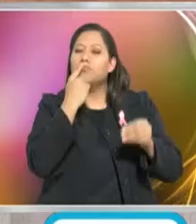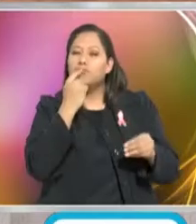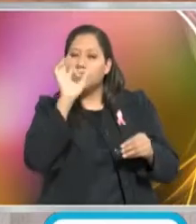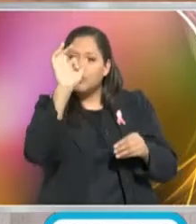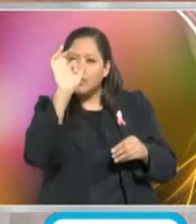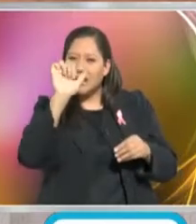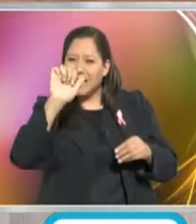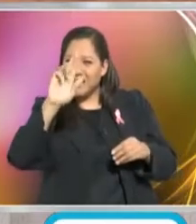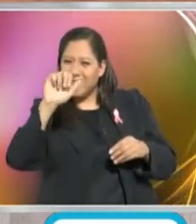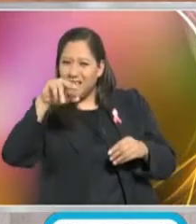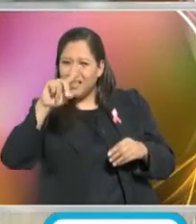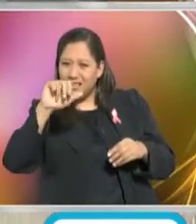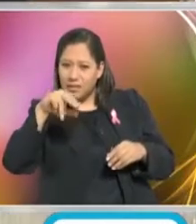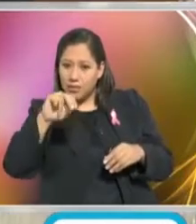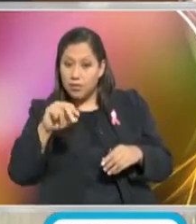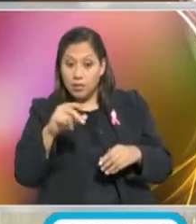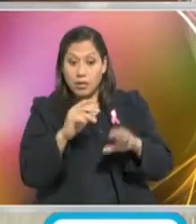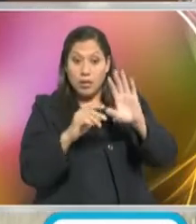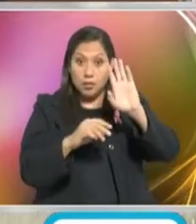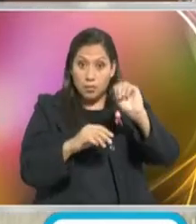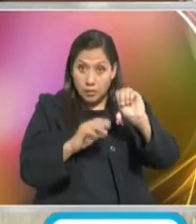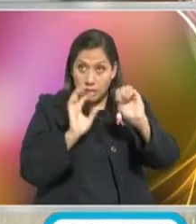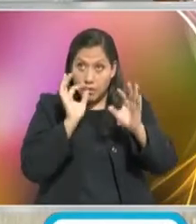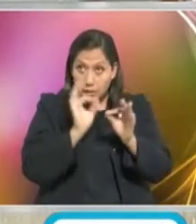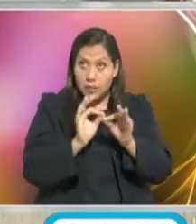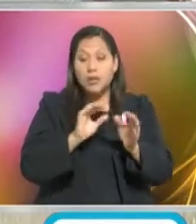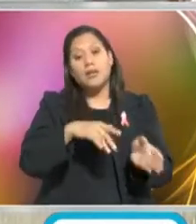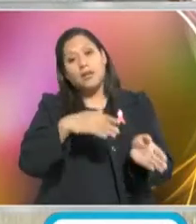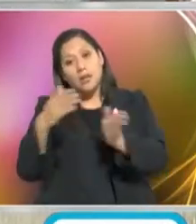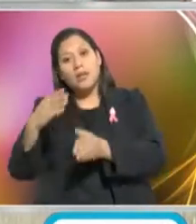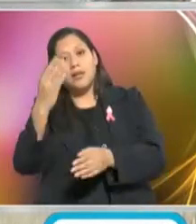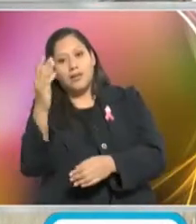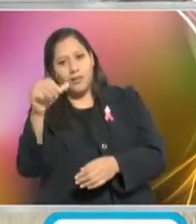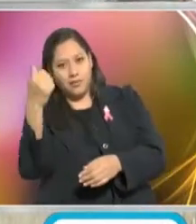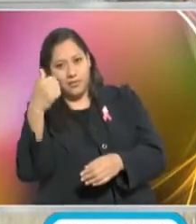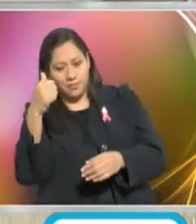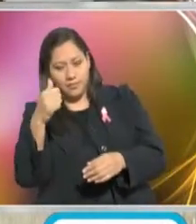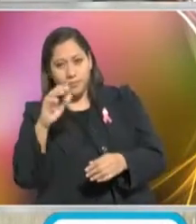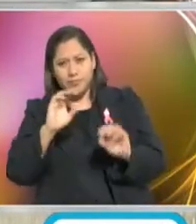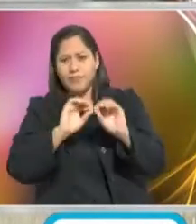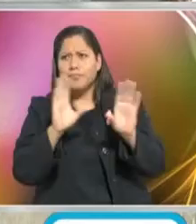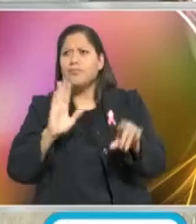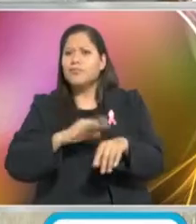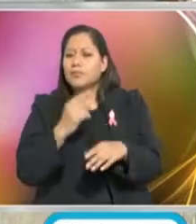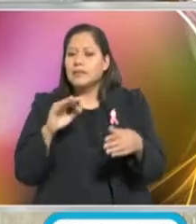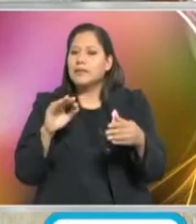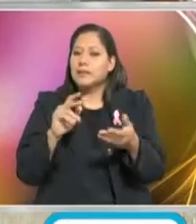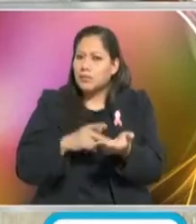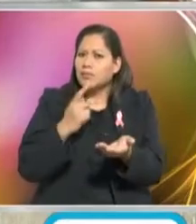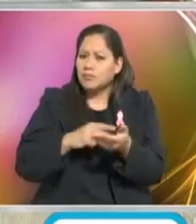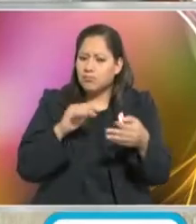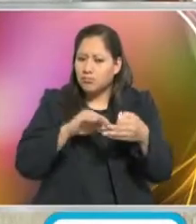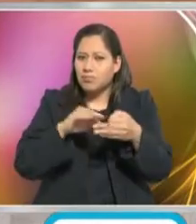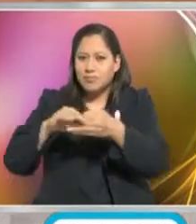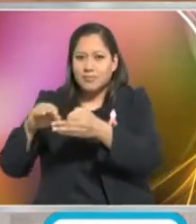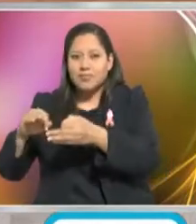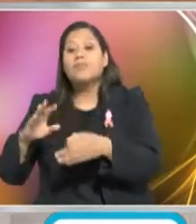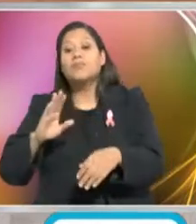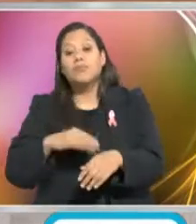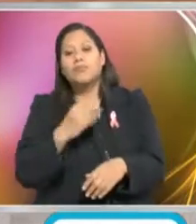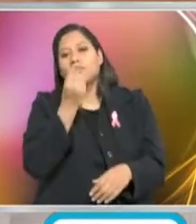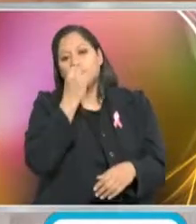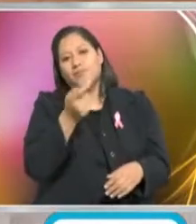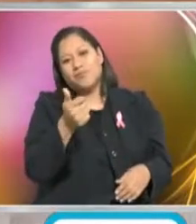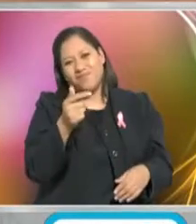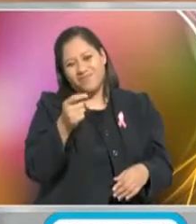Entonces, si este ya fue a las 9, entonces A las vamos a las 11. 11 de la Muy mañana. bien. Evidentemente, ¿por qué tiene que ser a cada rato? Porque es muy poca